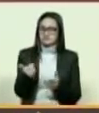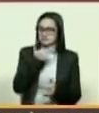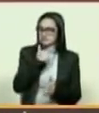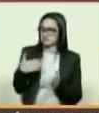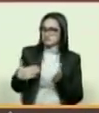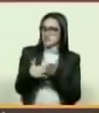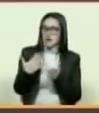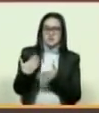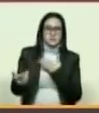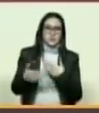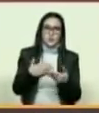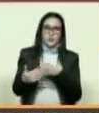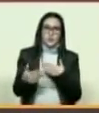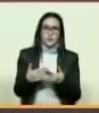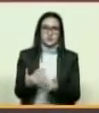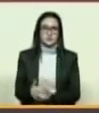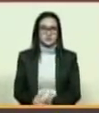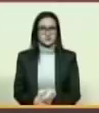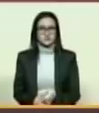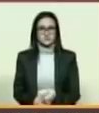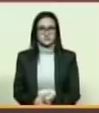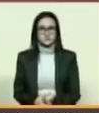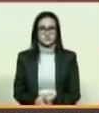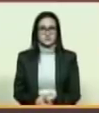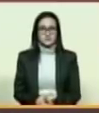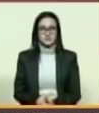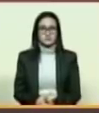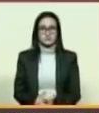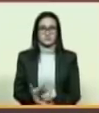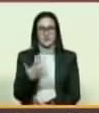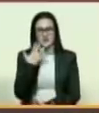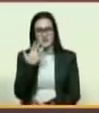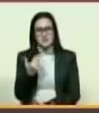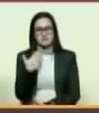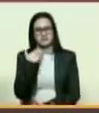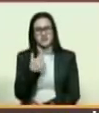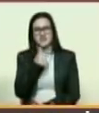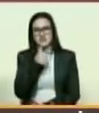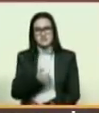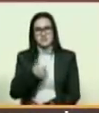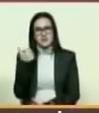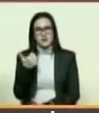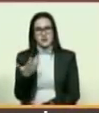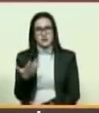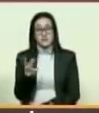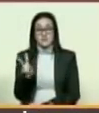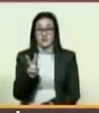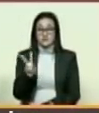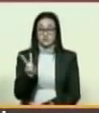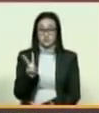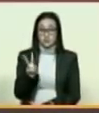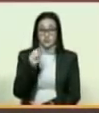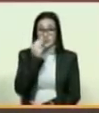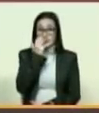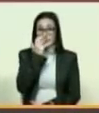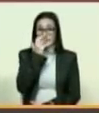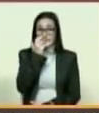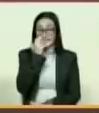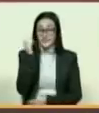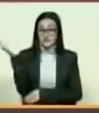aún. Se verá quién resulta más perjudicado. Si Venezuela, con una